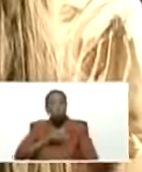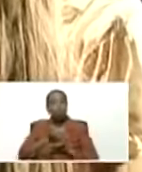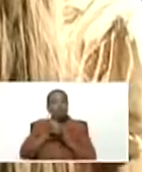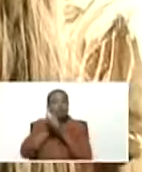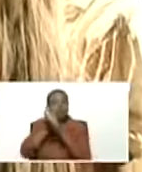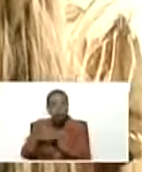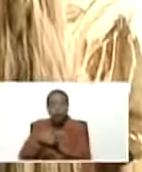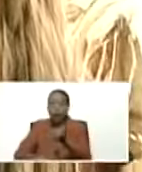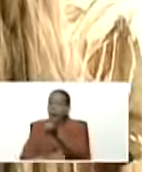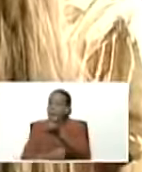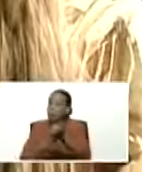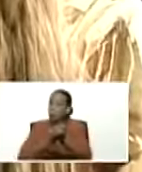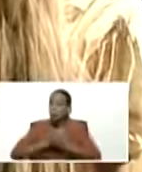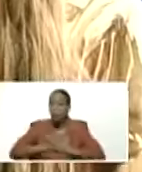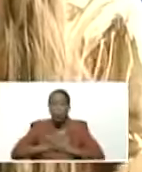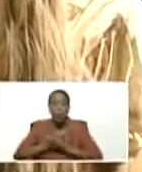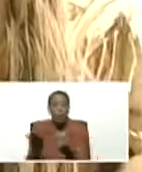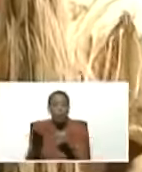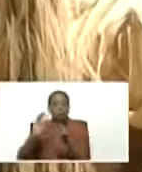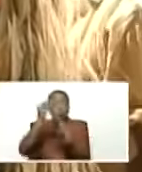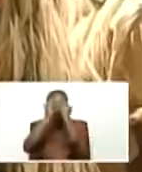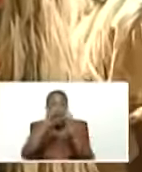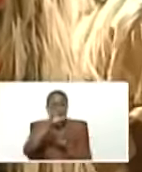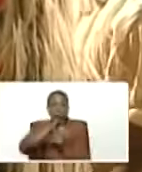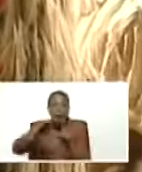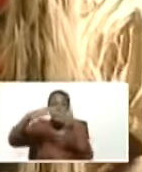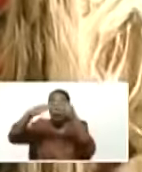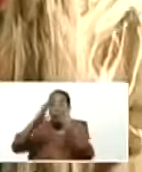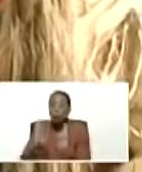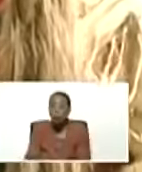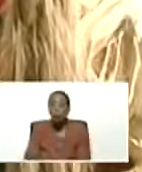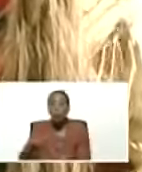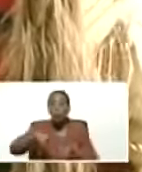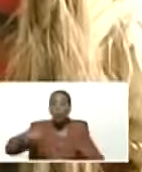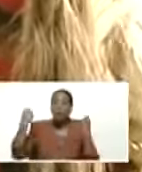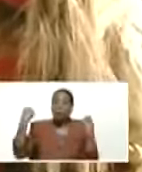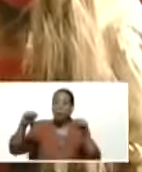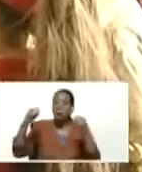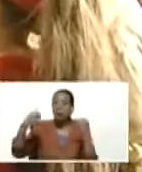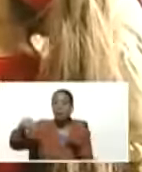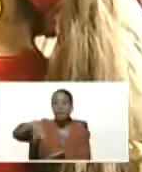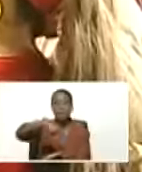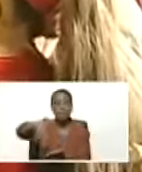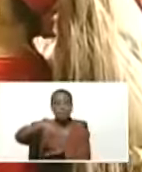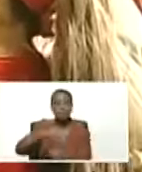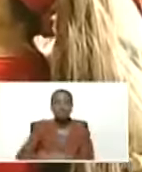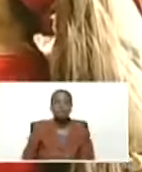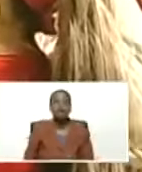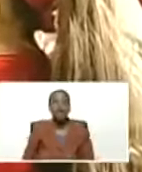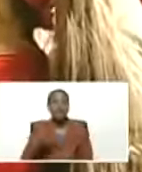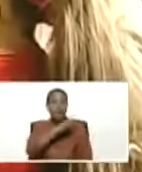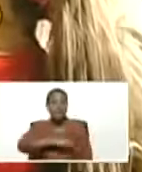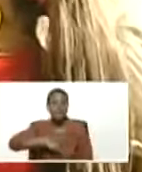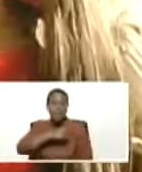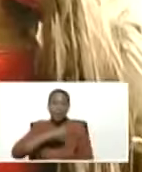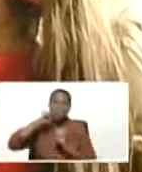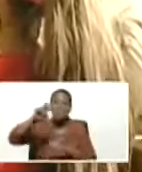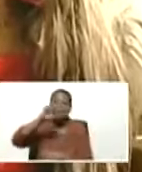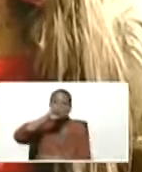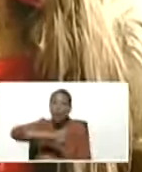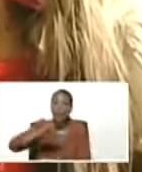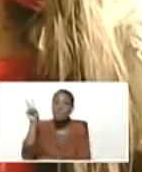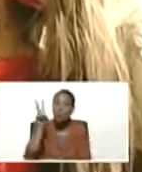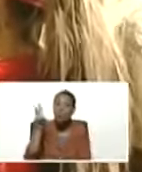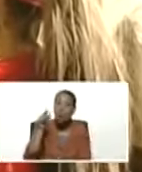tienen todo nuestro apoyo, todo mi apoyo. Muchísimas gracias, presidente. Para su práctica en el marco de la gran misión Viva Venezuela, mi